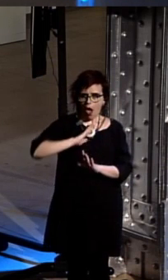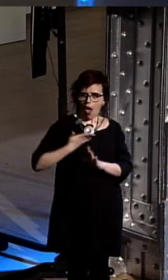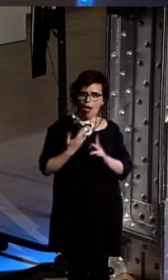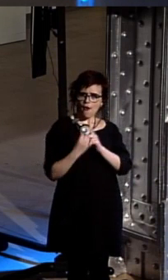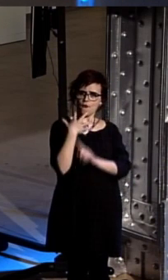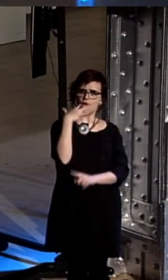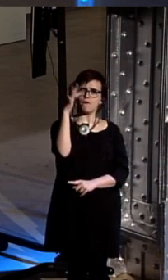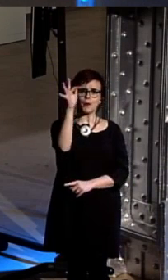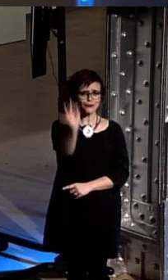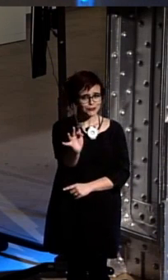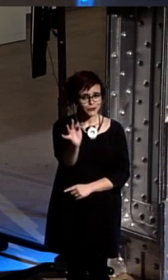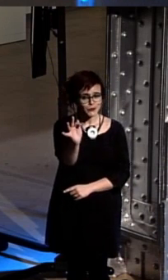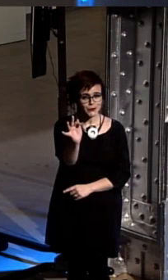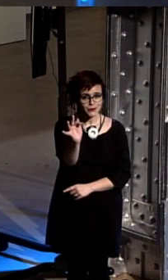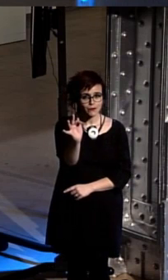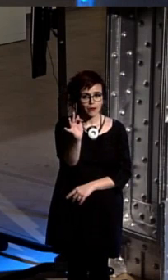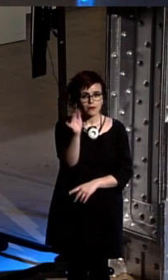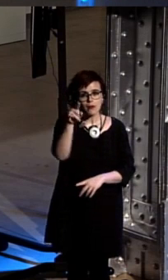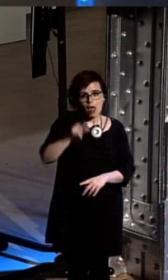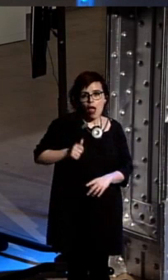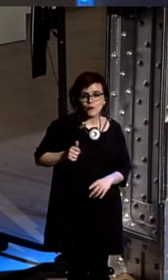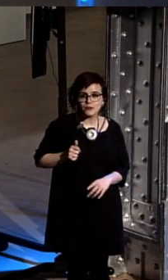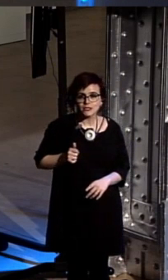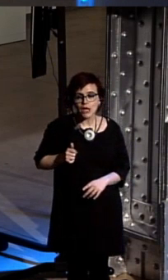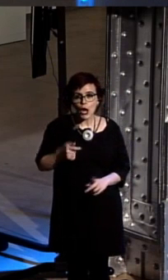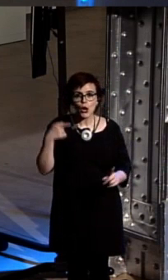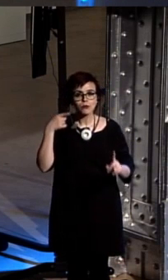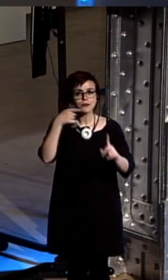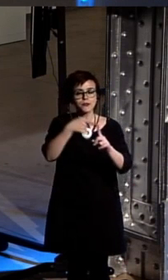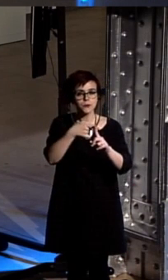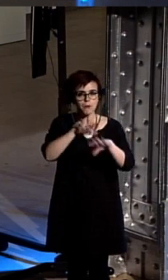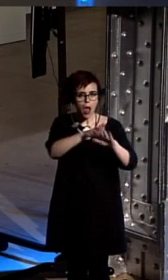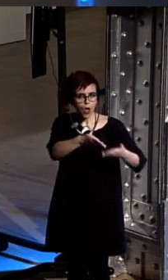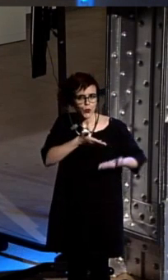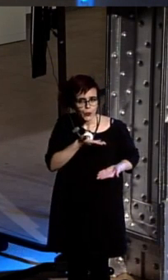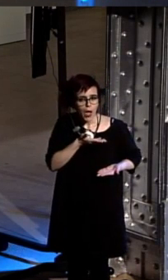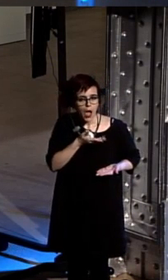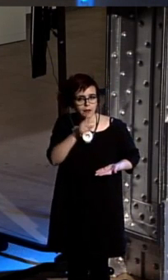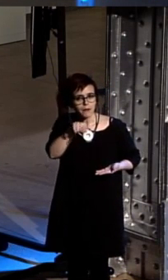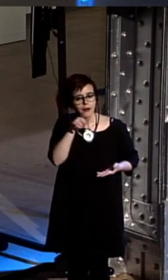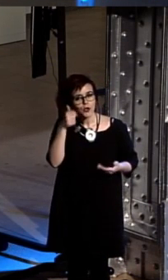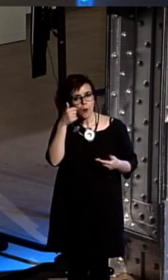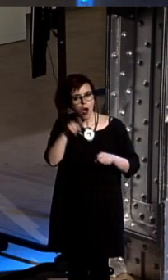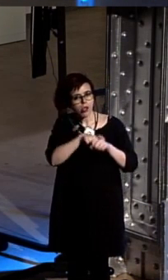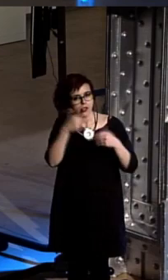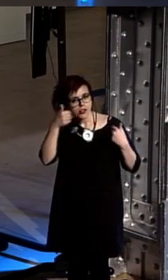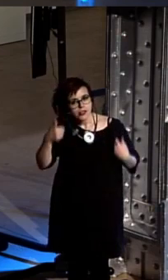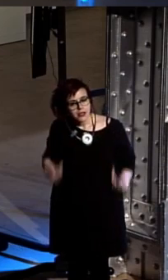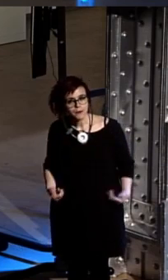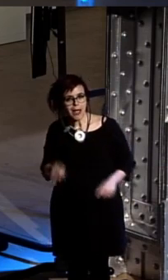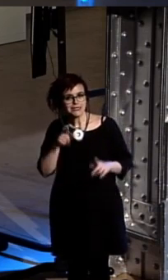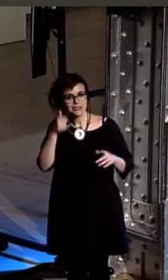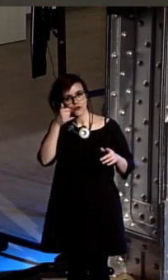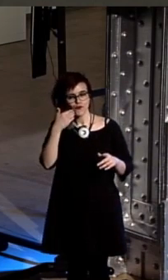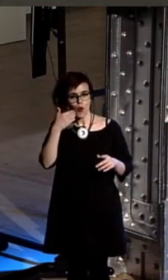en cada uno de nosotros y cómo canalizarla para que nos ayude, ¿no? Y para que nos humanice, para que nos ayude a sentirnos